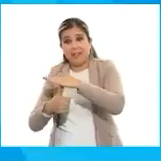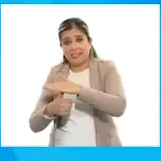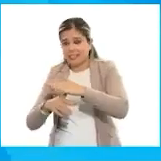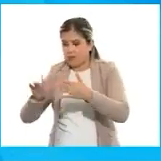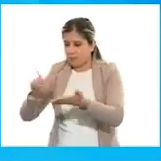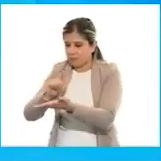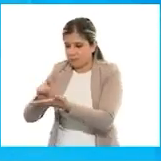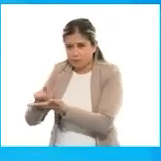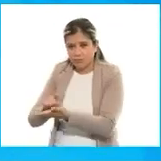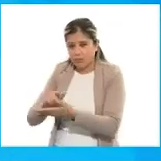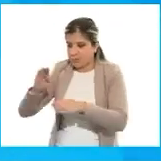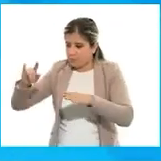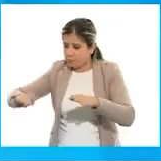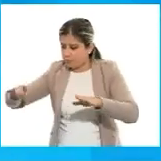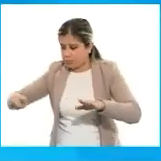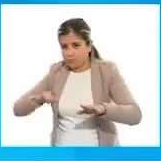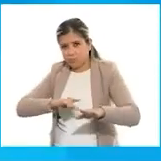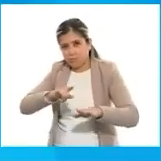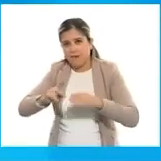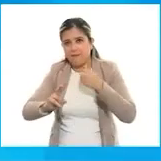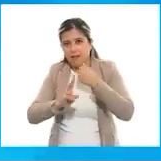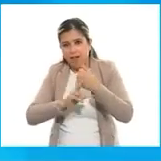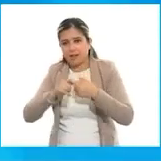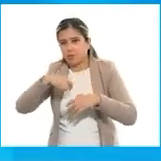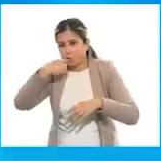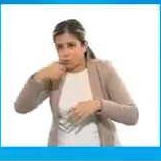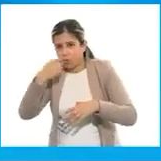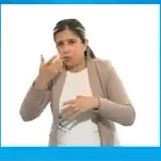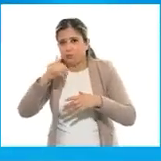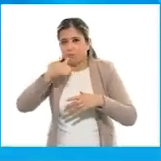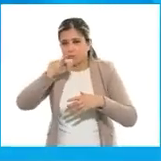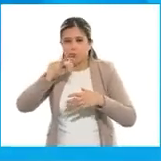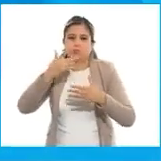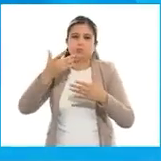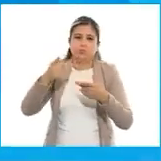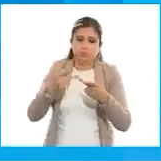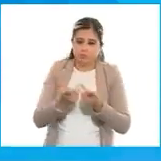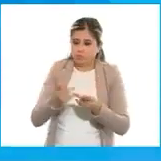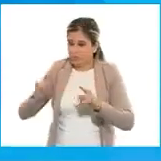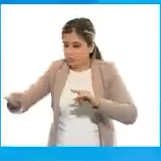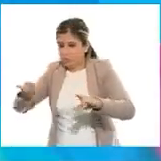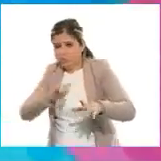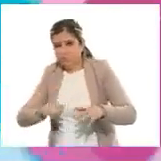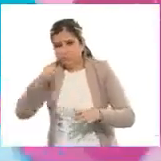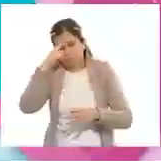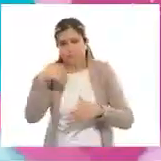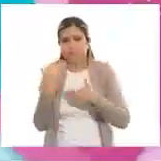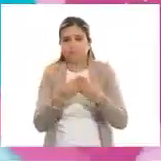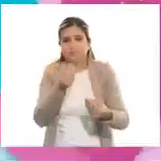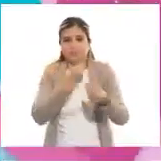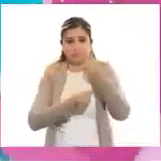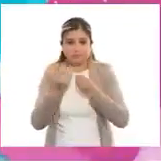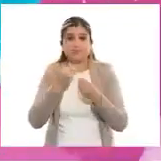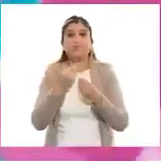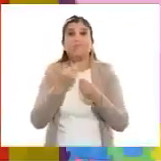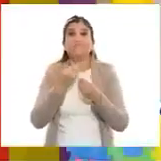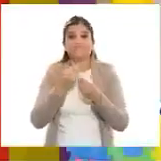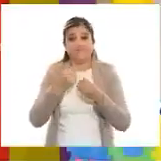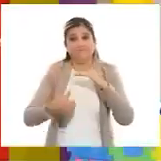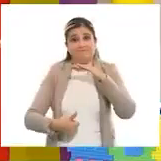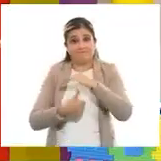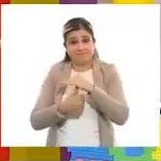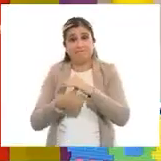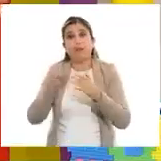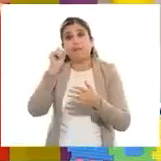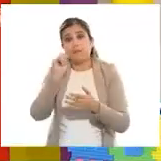lista para antes de comer. Sí, fíjate que tienen razón. que tal vez su responsabilidad es ponerla y también